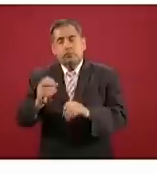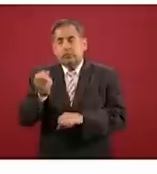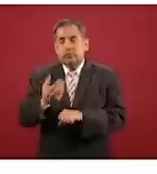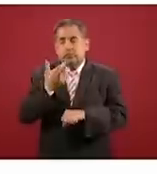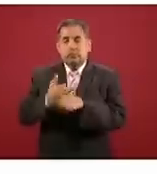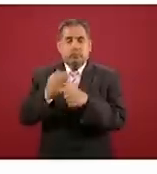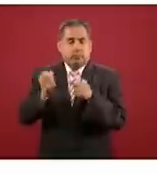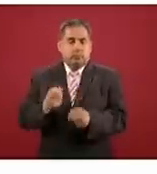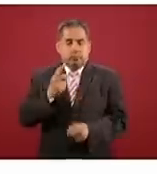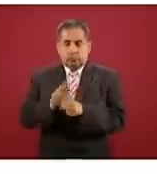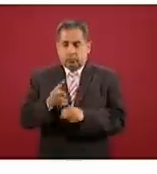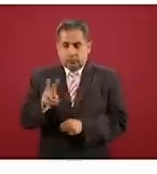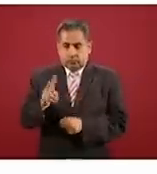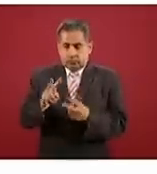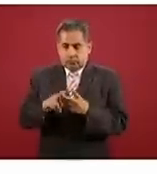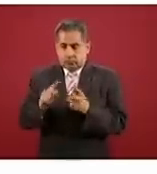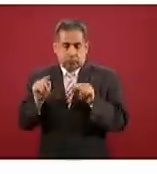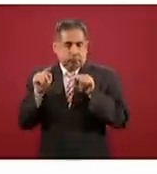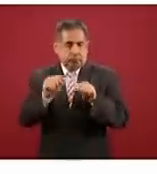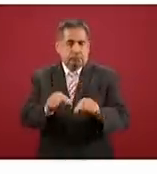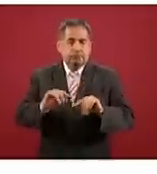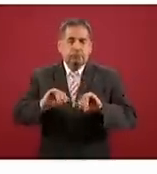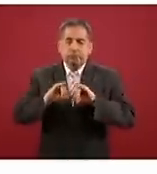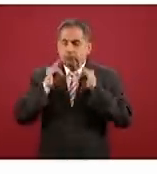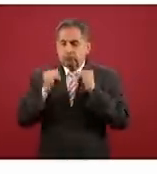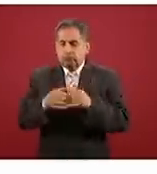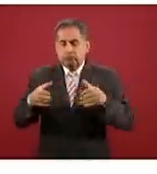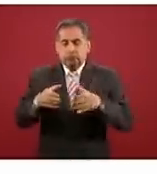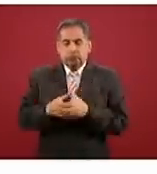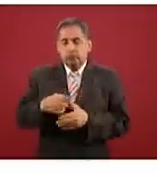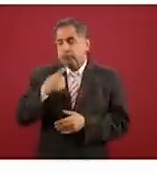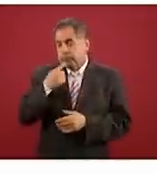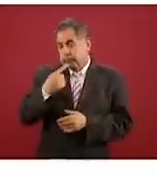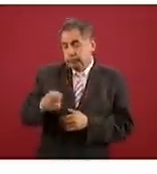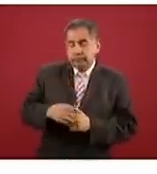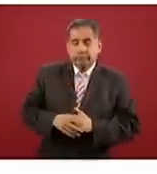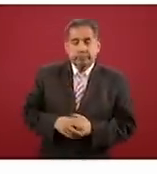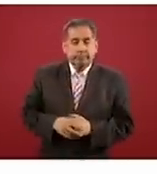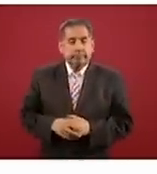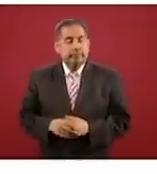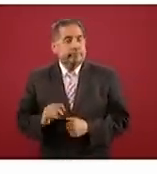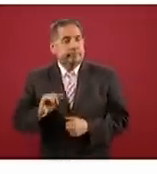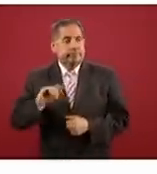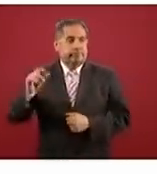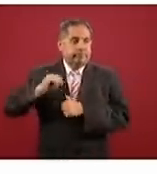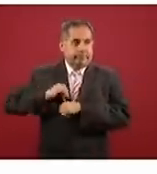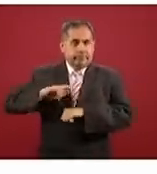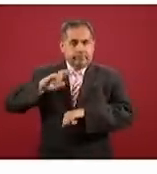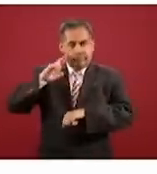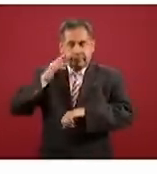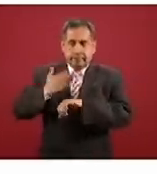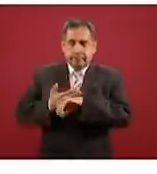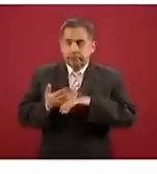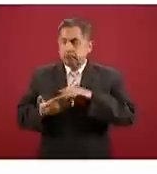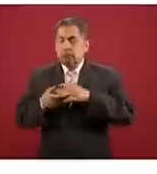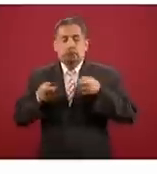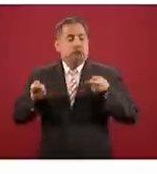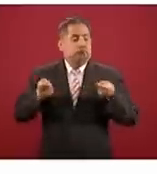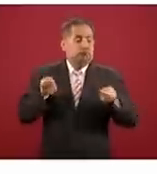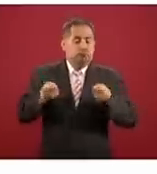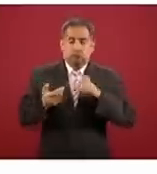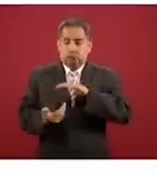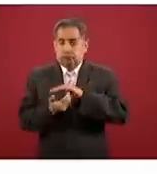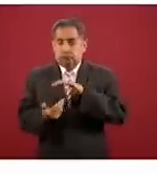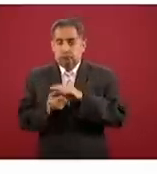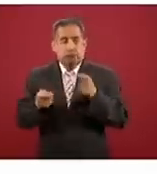de seguridad. Es importante decirles a ustedes que la autoridad de la mesa, la coordinación de la